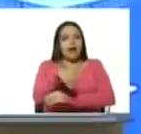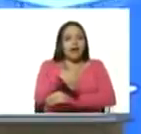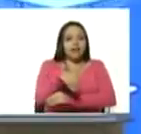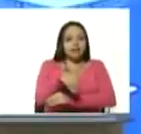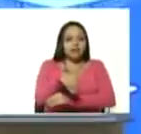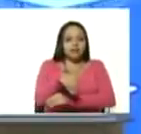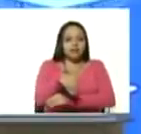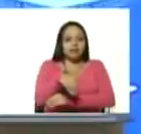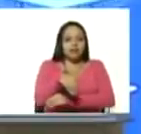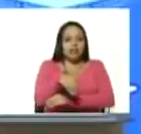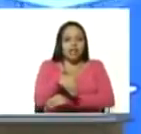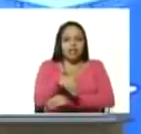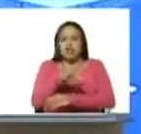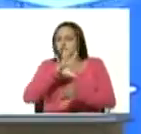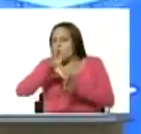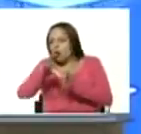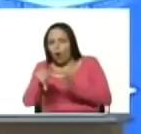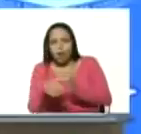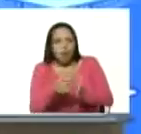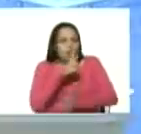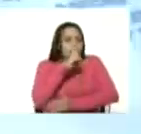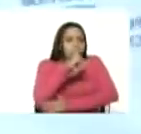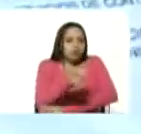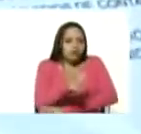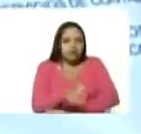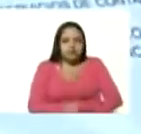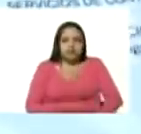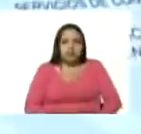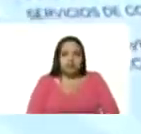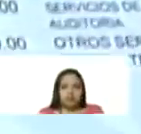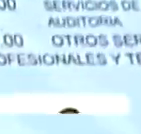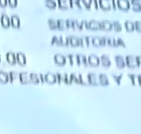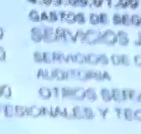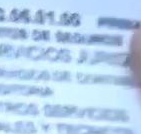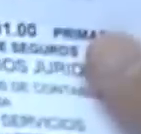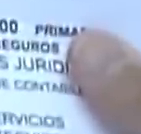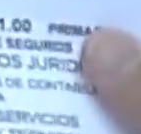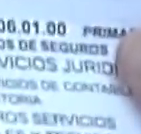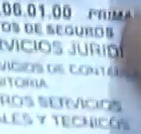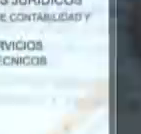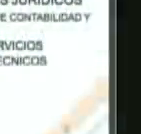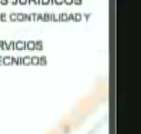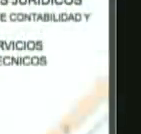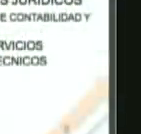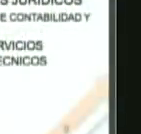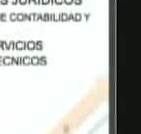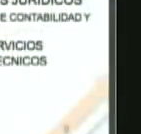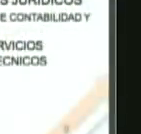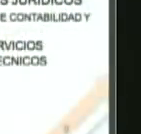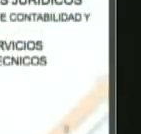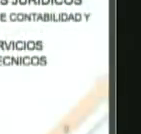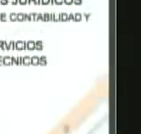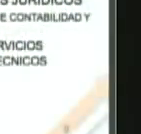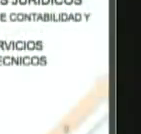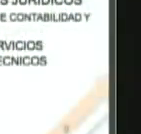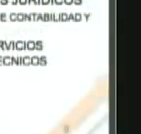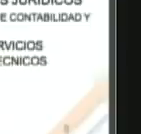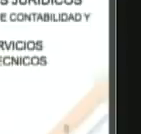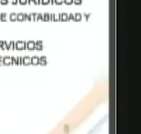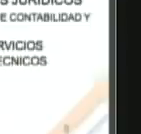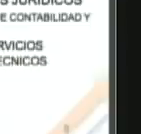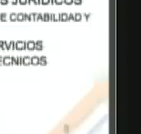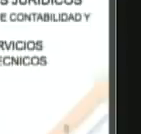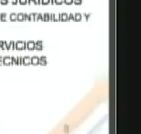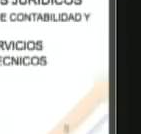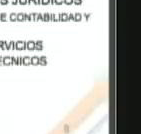del desastre, del robo, de la calamidad que ha significado para el pueblo de